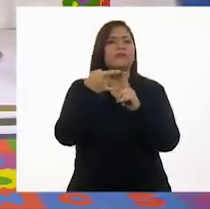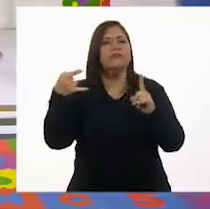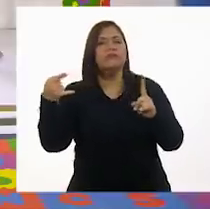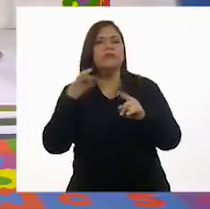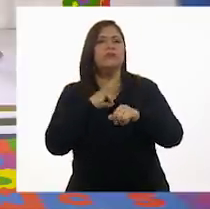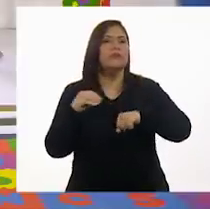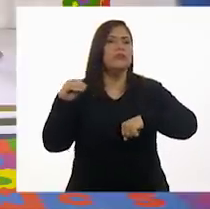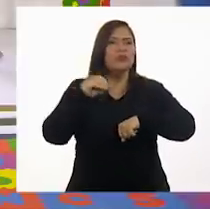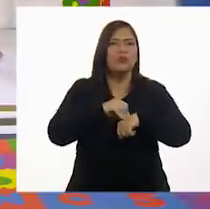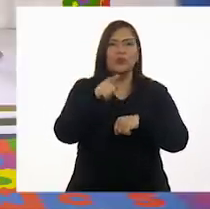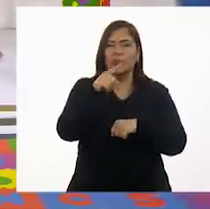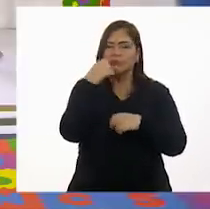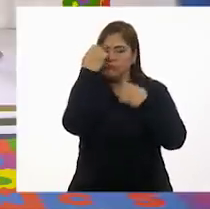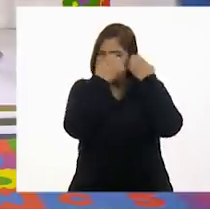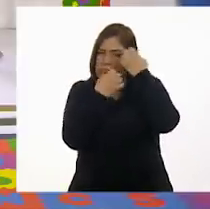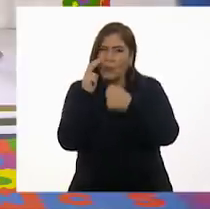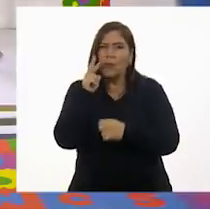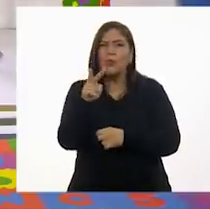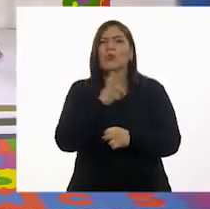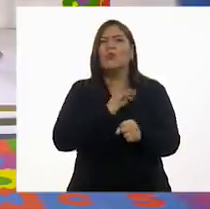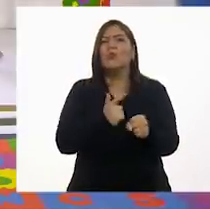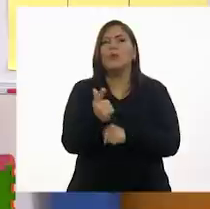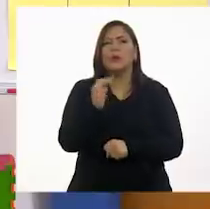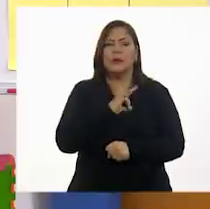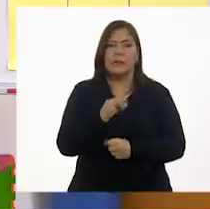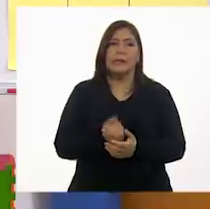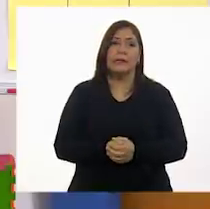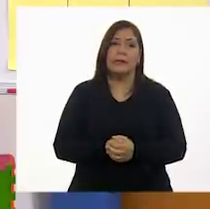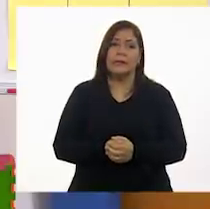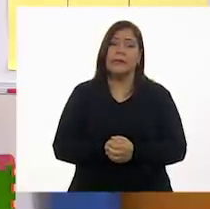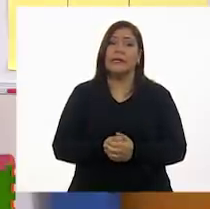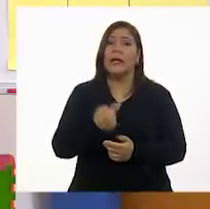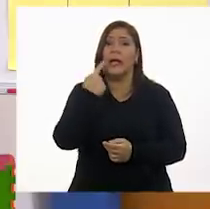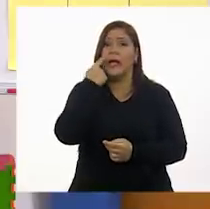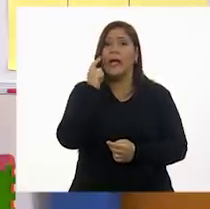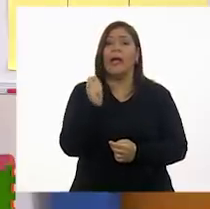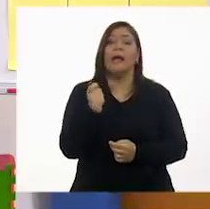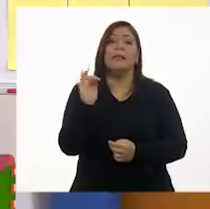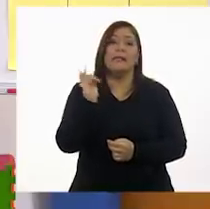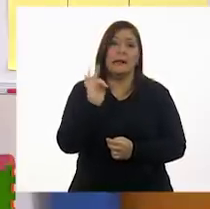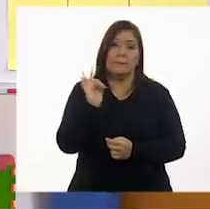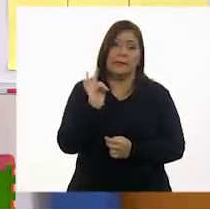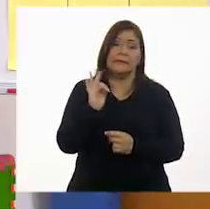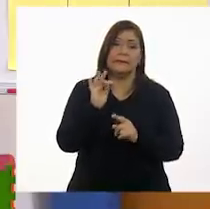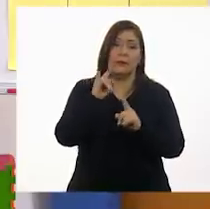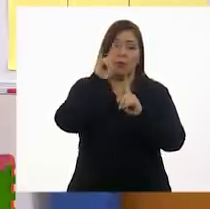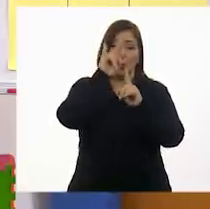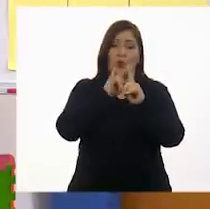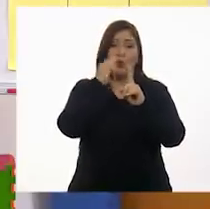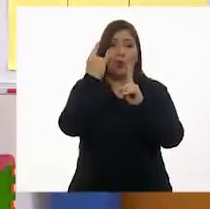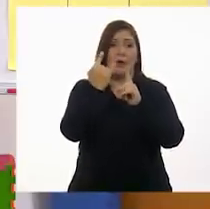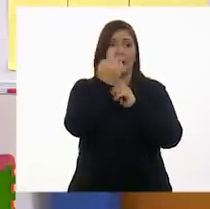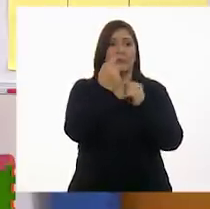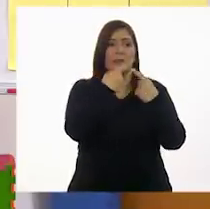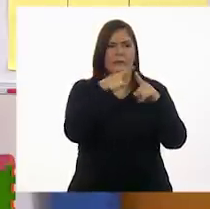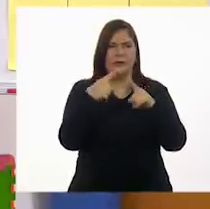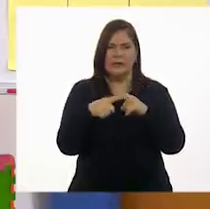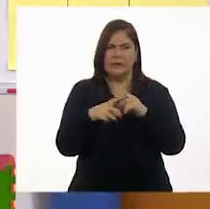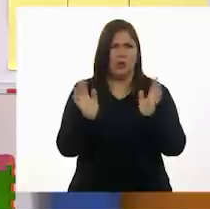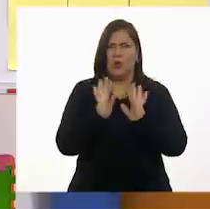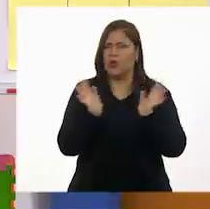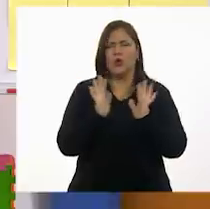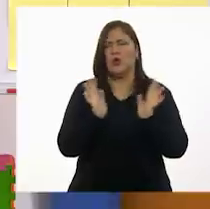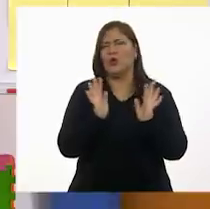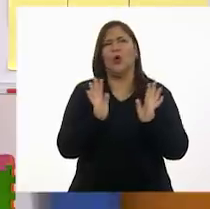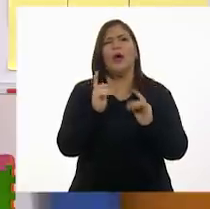¿Qué puedes observar? Que todas las caras son diferentes. Son diferentes, pero algunas son... No es cierto, que todas